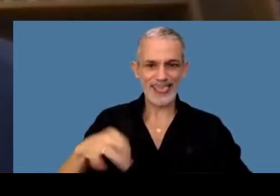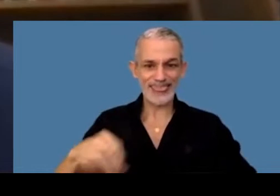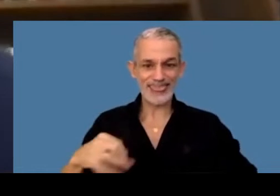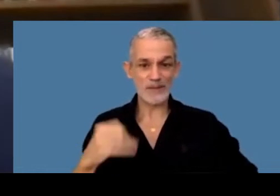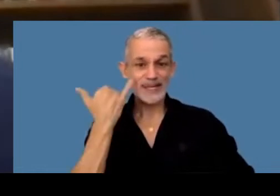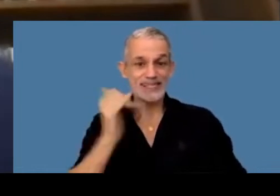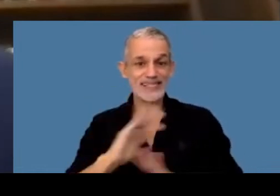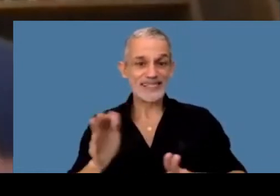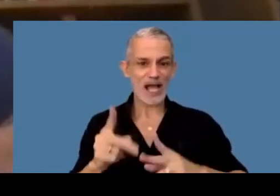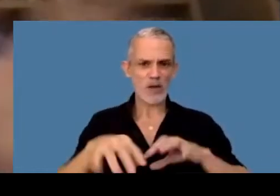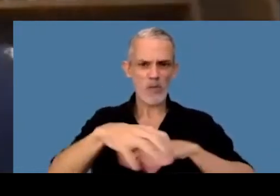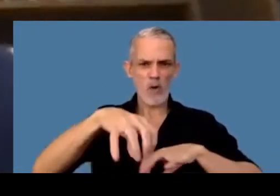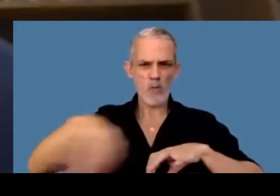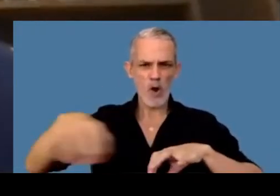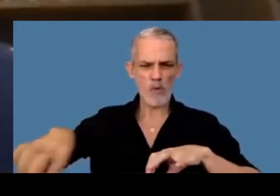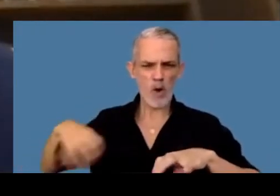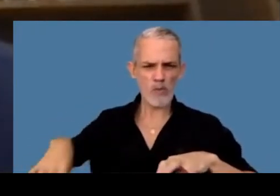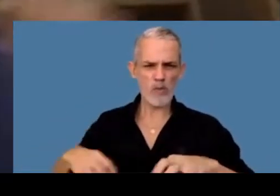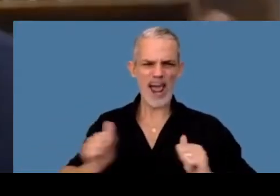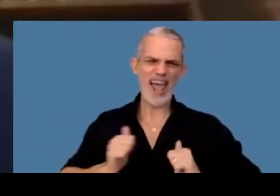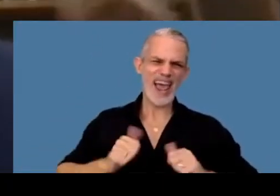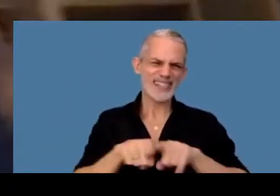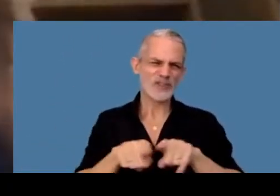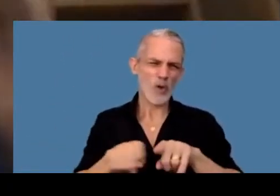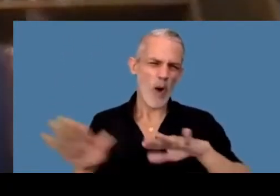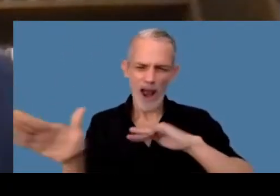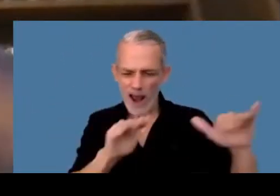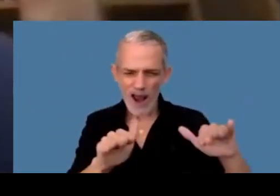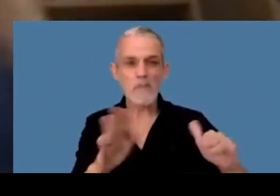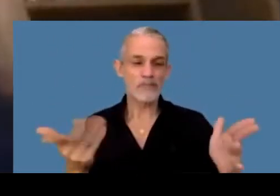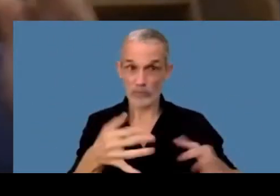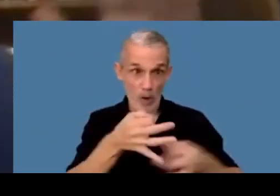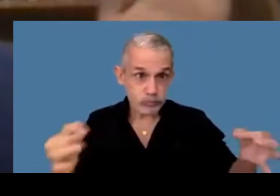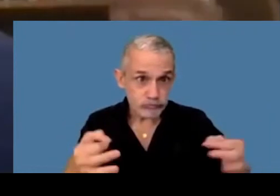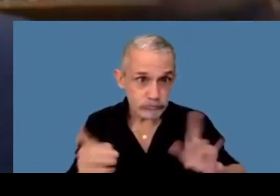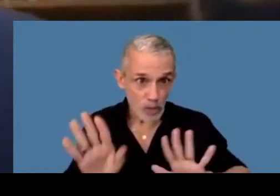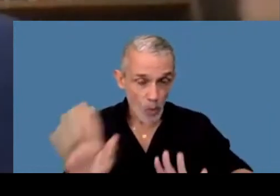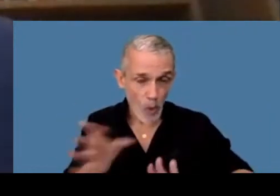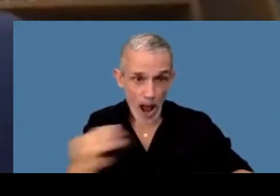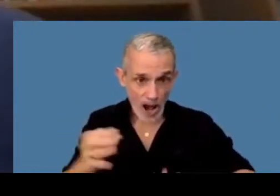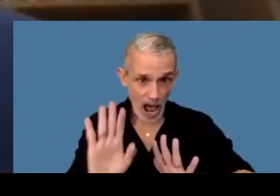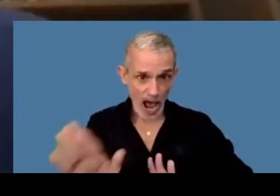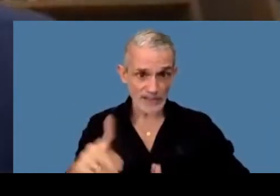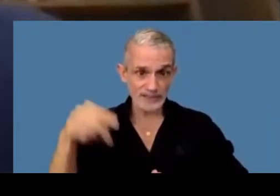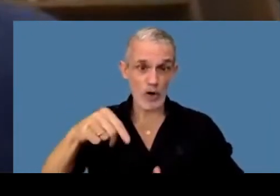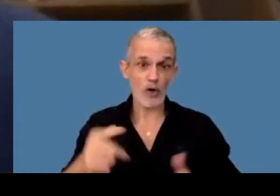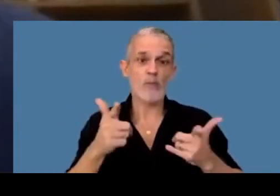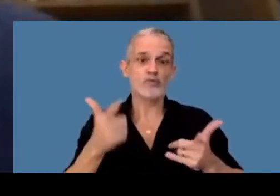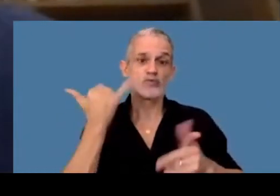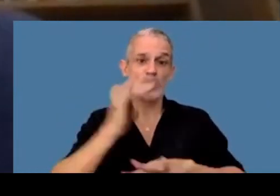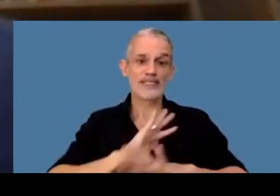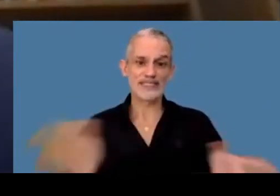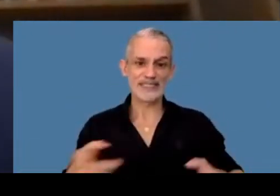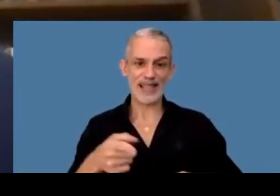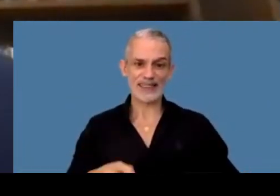de ejército. Pero literalmente lo digo esto, suena, ¿no? Hoy afortunadamente, no sé si suena gracioso, porque gracioso no va a sonar